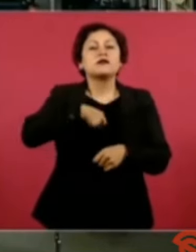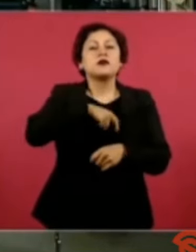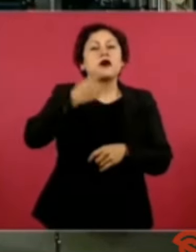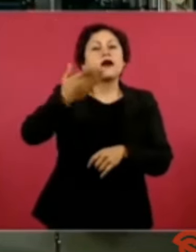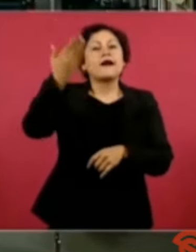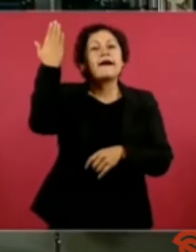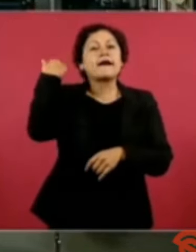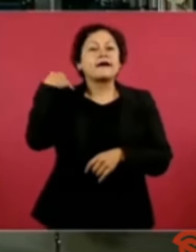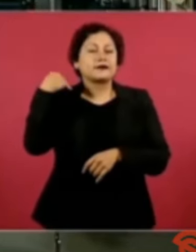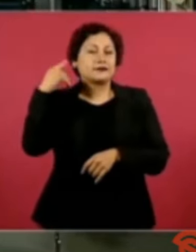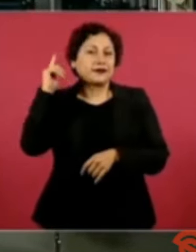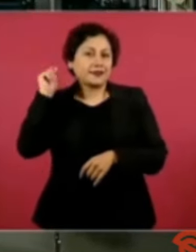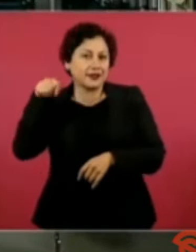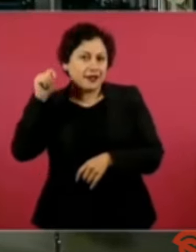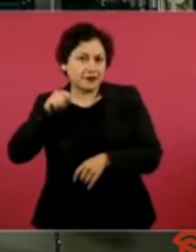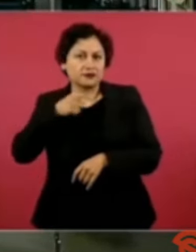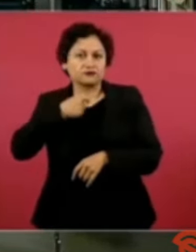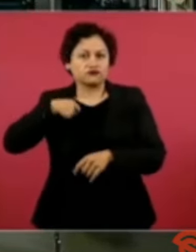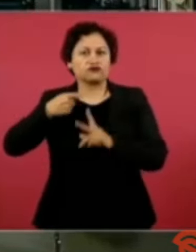que